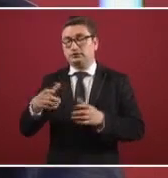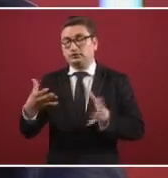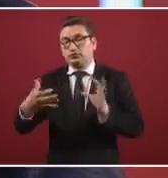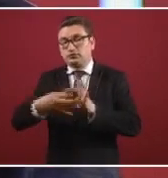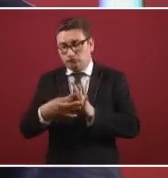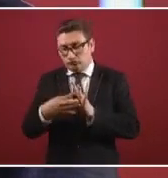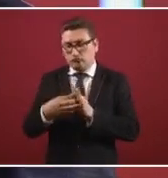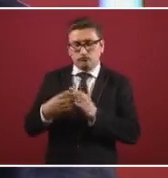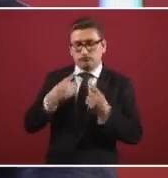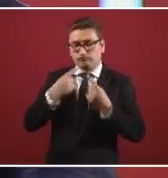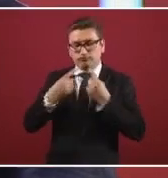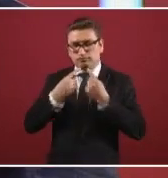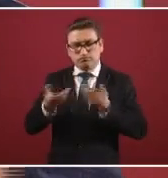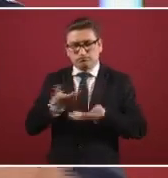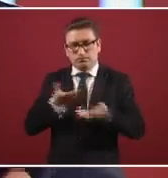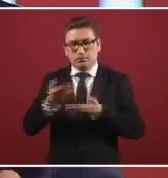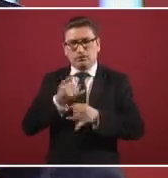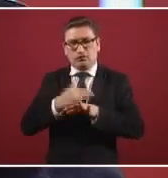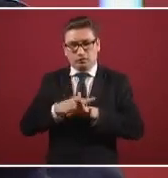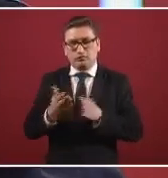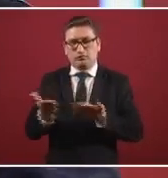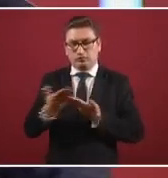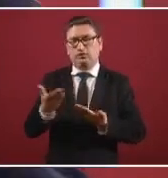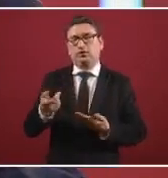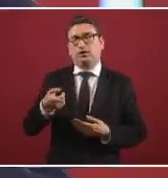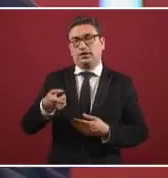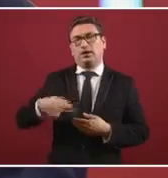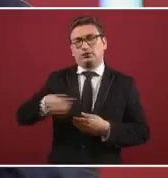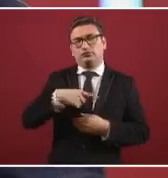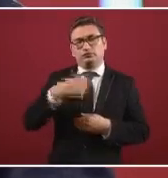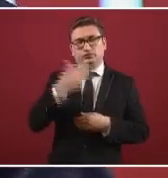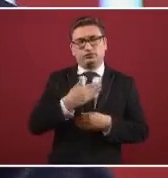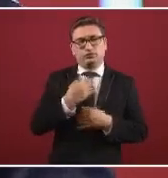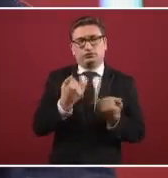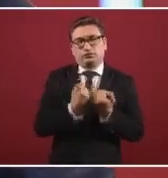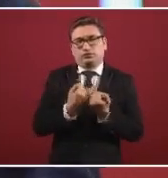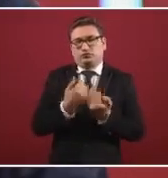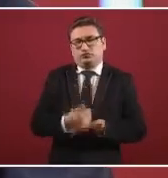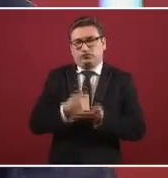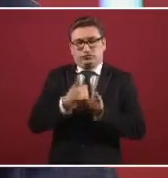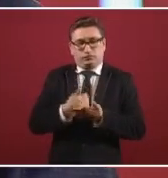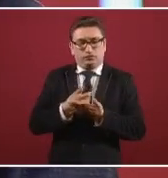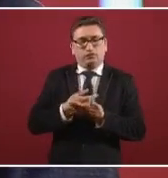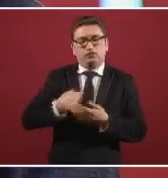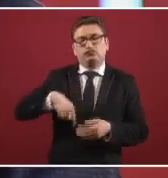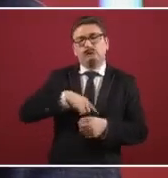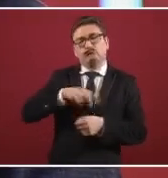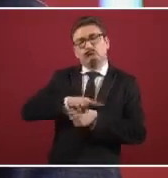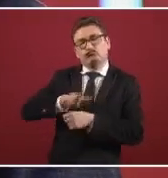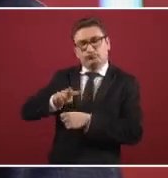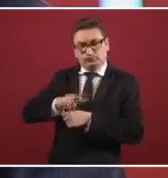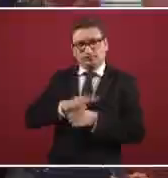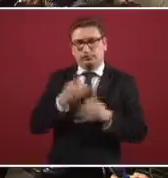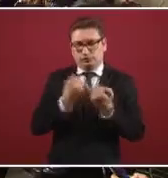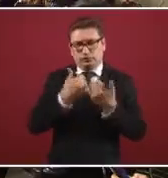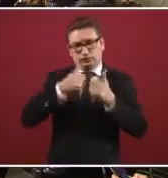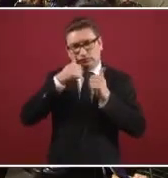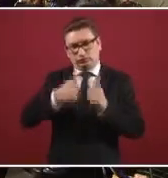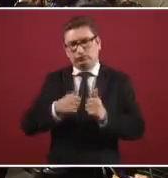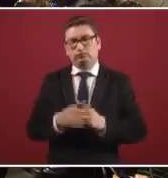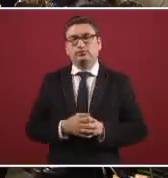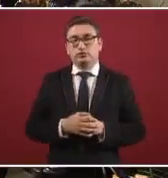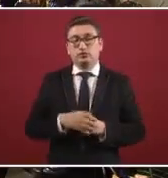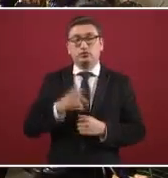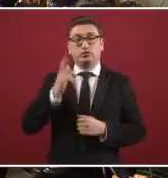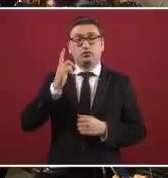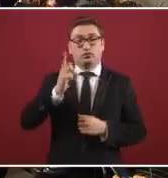con Pemex, que ha sido muy colaborador con Profeco y en consecuencia con los consumidores, y estamos atentos a este tema. Ojalá